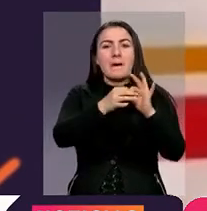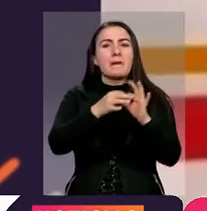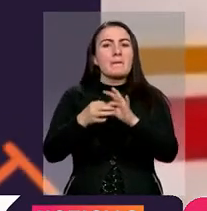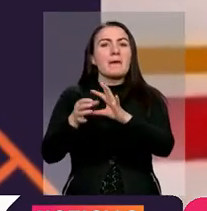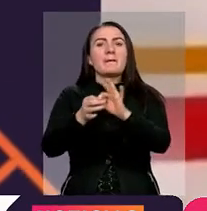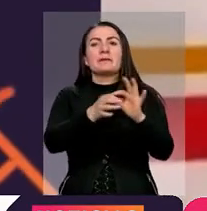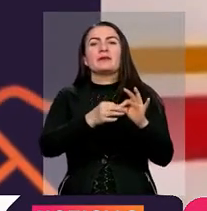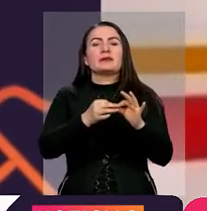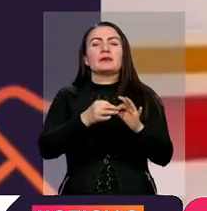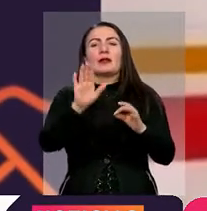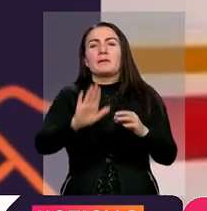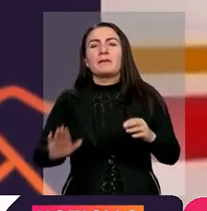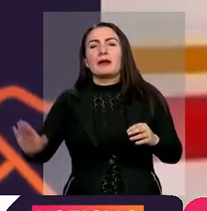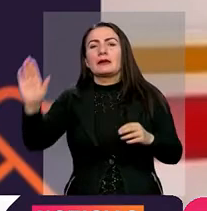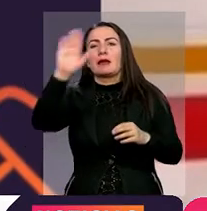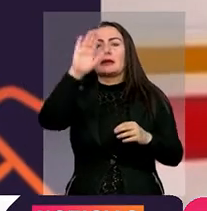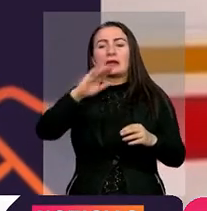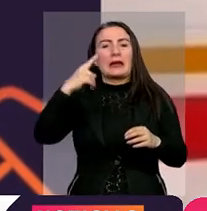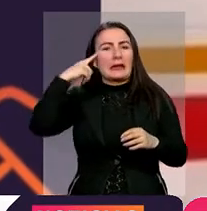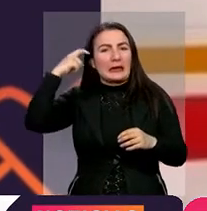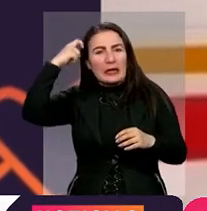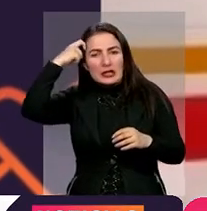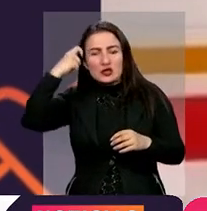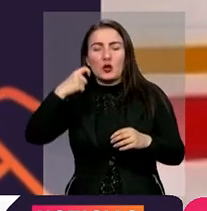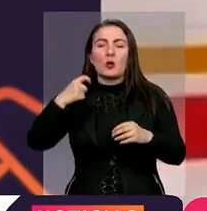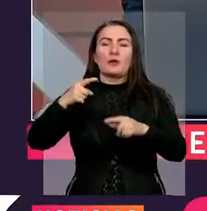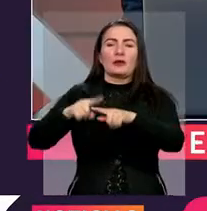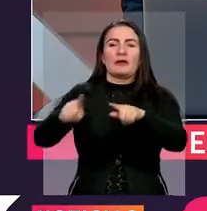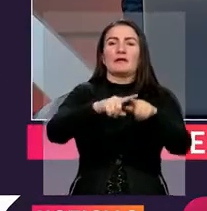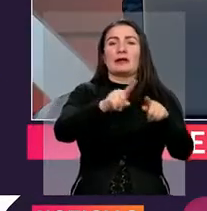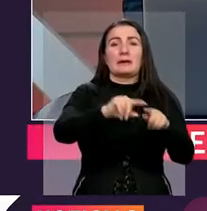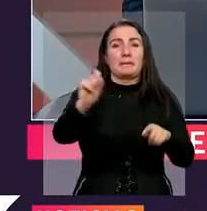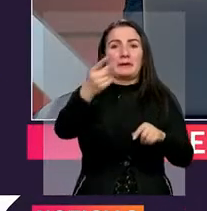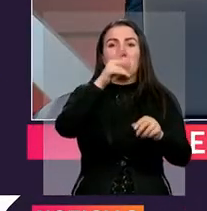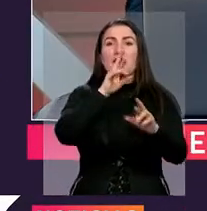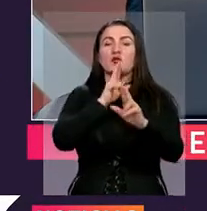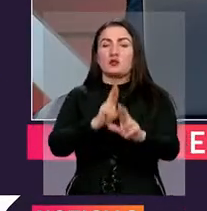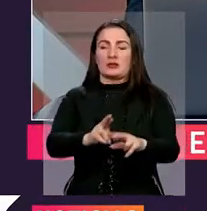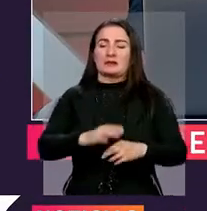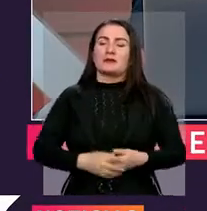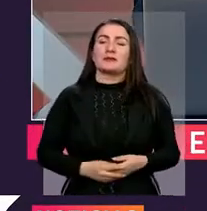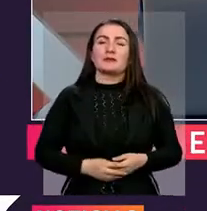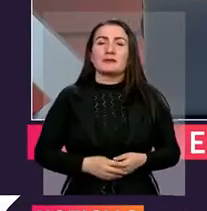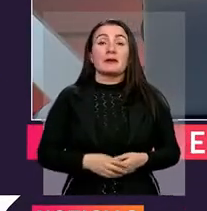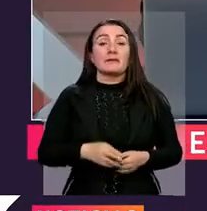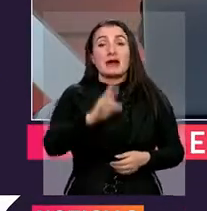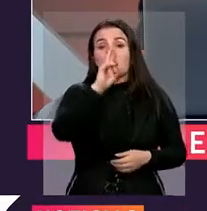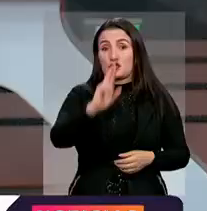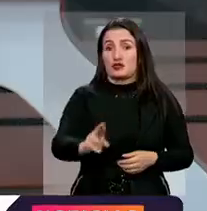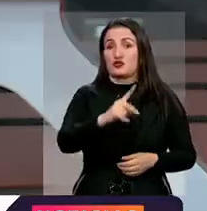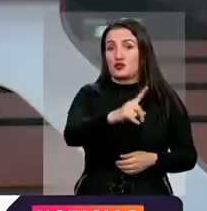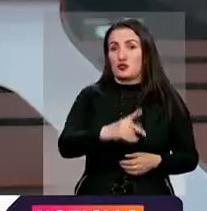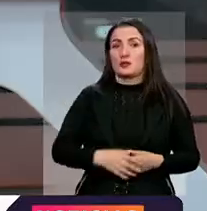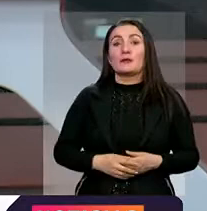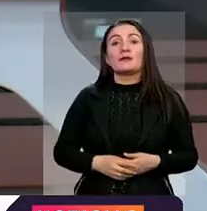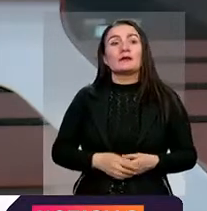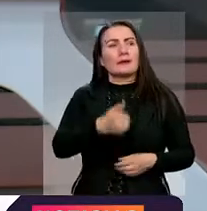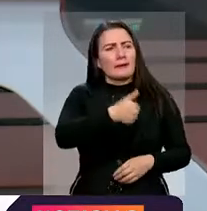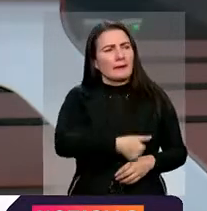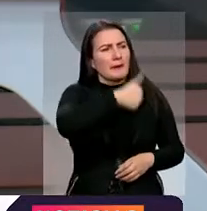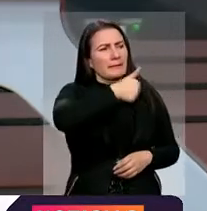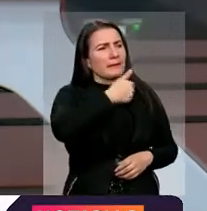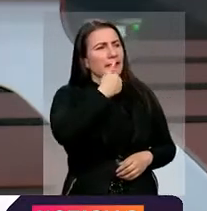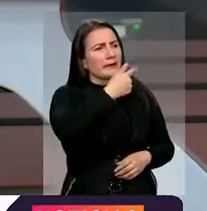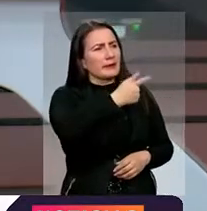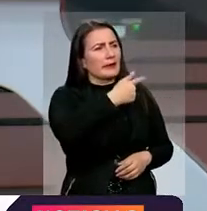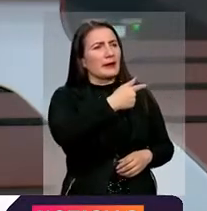de la Unidad Departamental de Gestión de Riesgo y los demás organismos de primera respuesta, principalmente en esos municipios. Capitán, inicia fin de